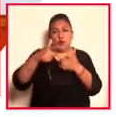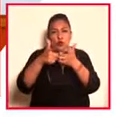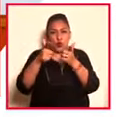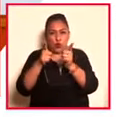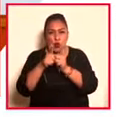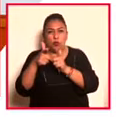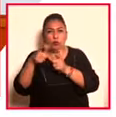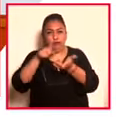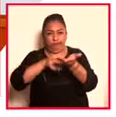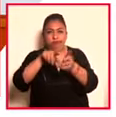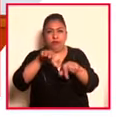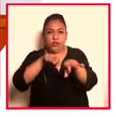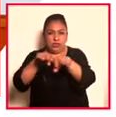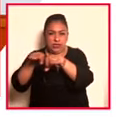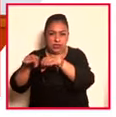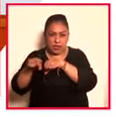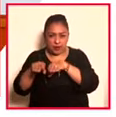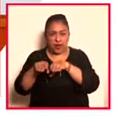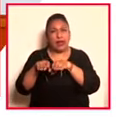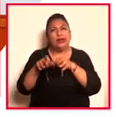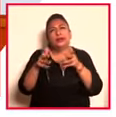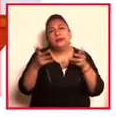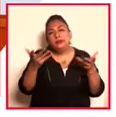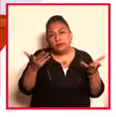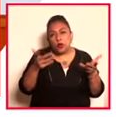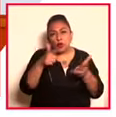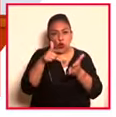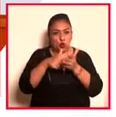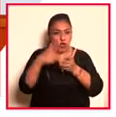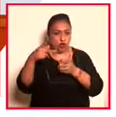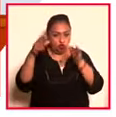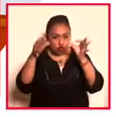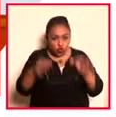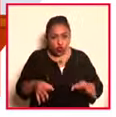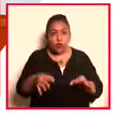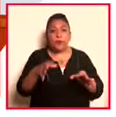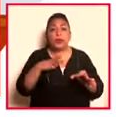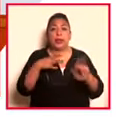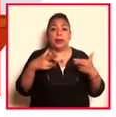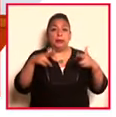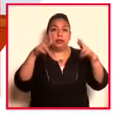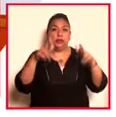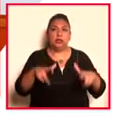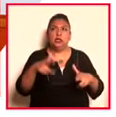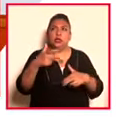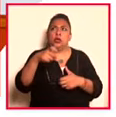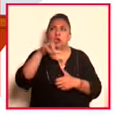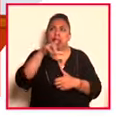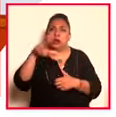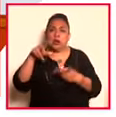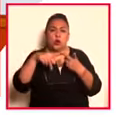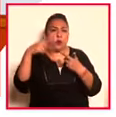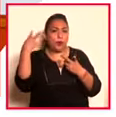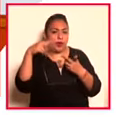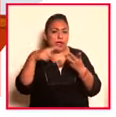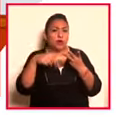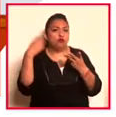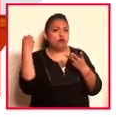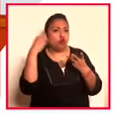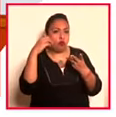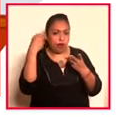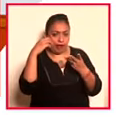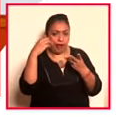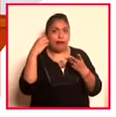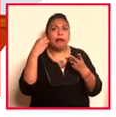trabajando como digamos sede base. Entonces están representados Quintana Roo, Veracruz y Oaxaca,